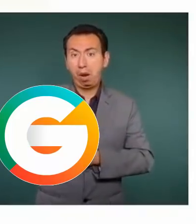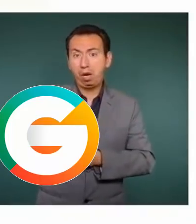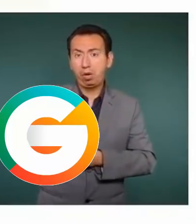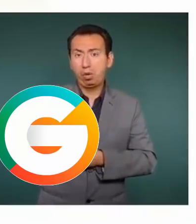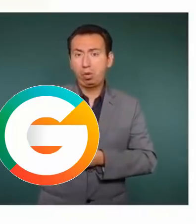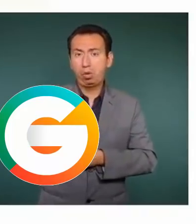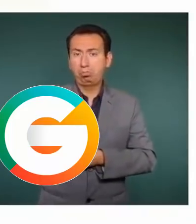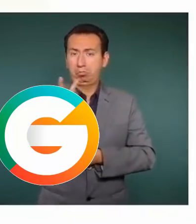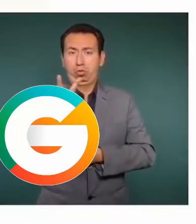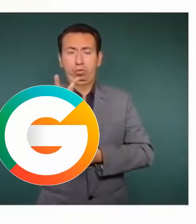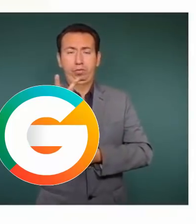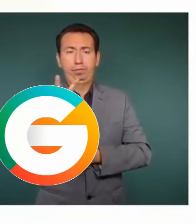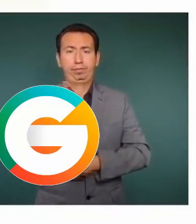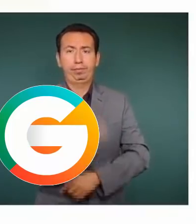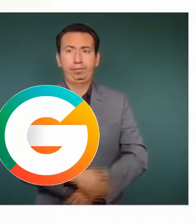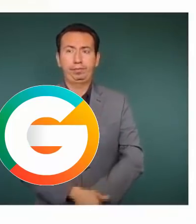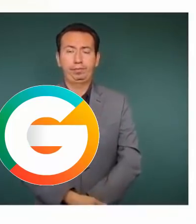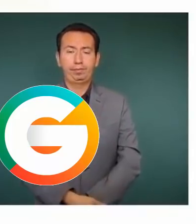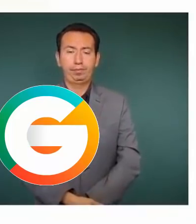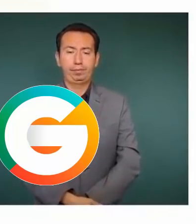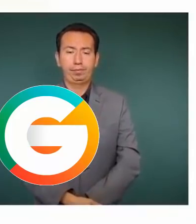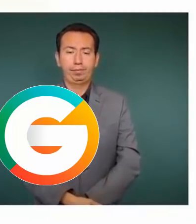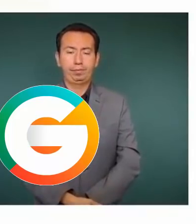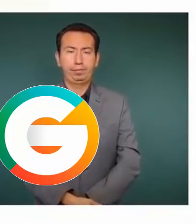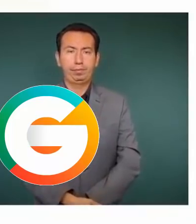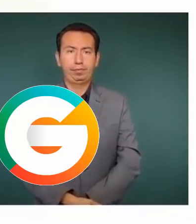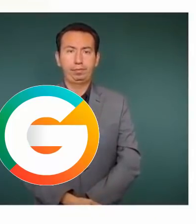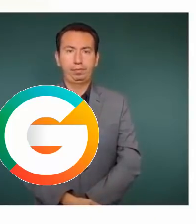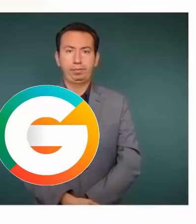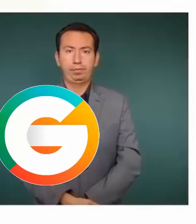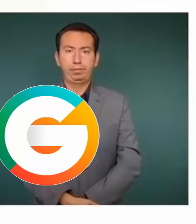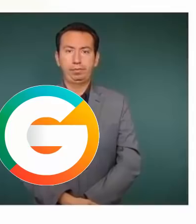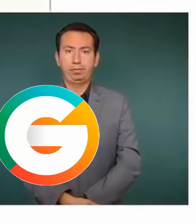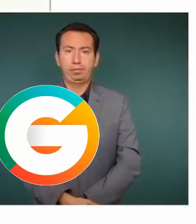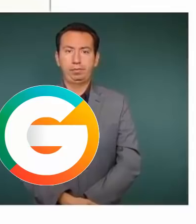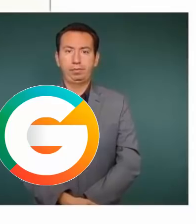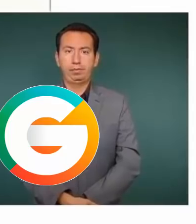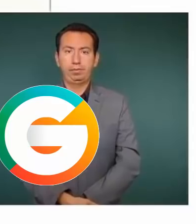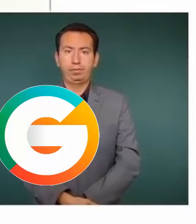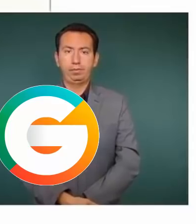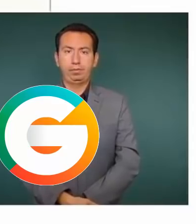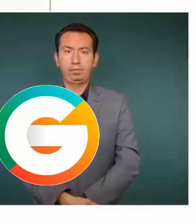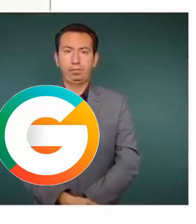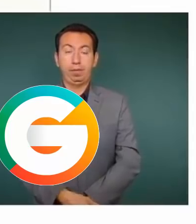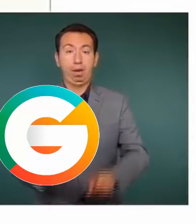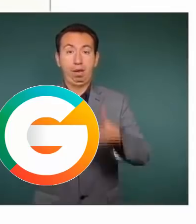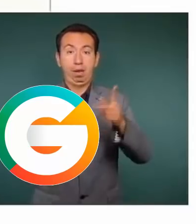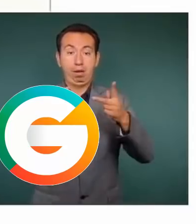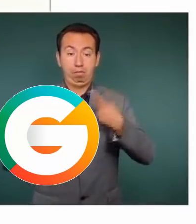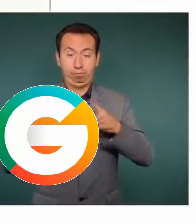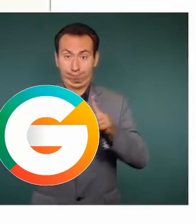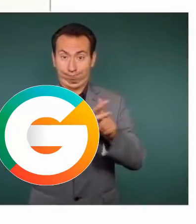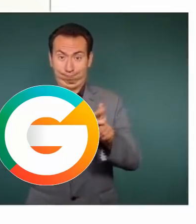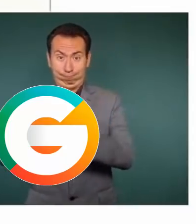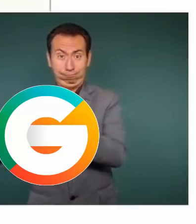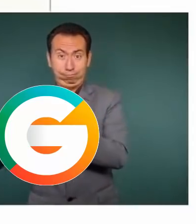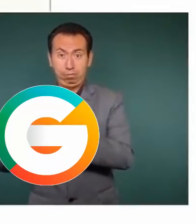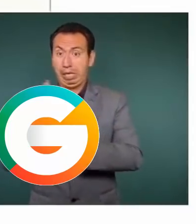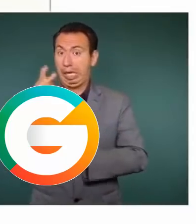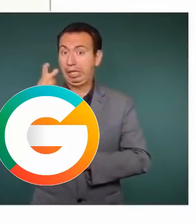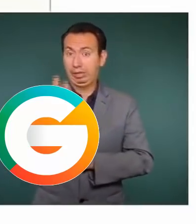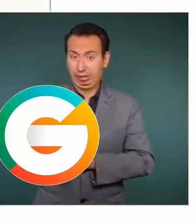son dos. La que sigue. Los secuestros, de igual manera, un